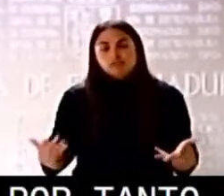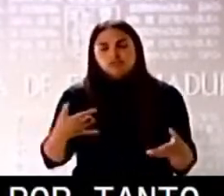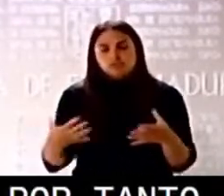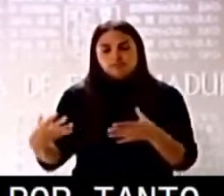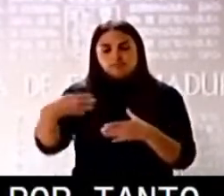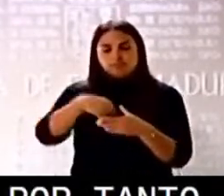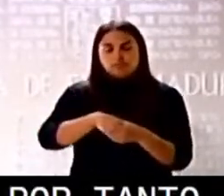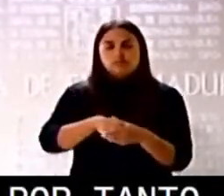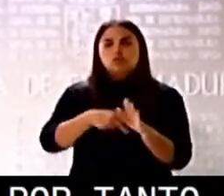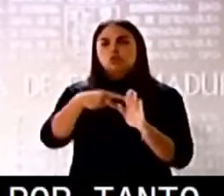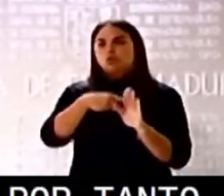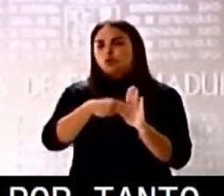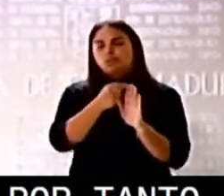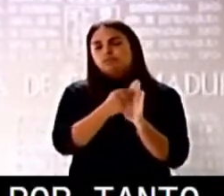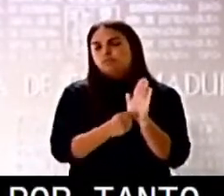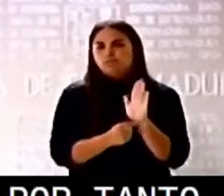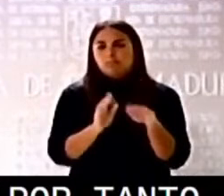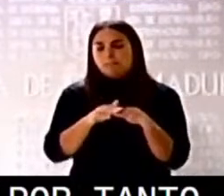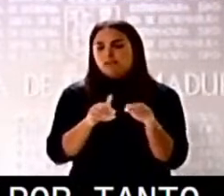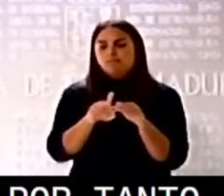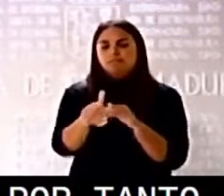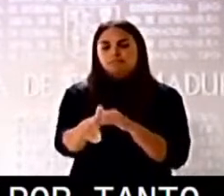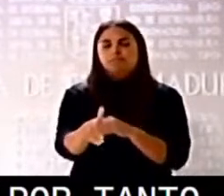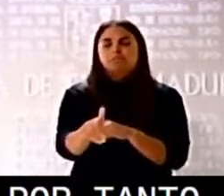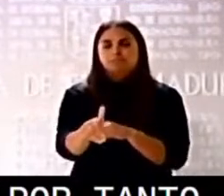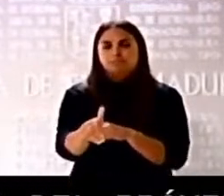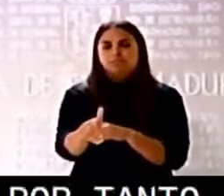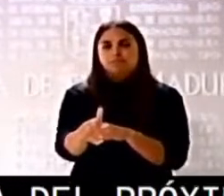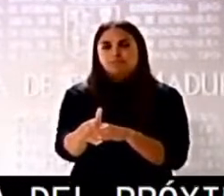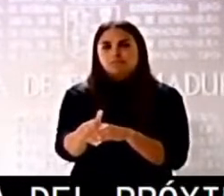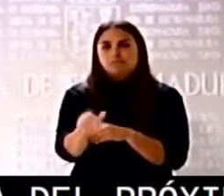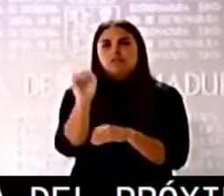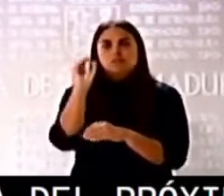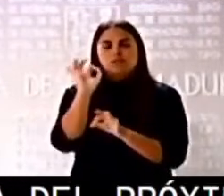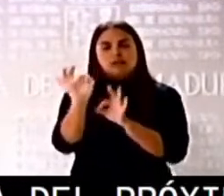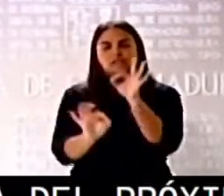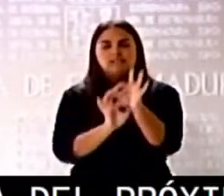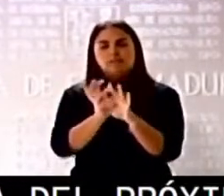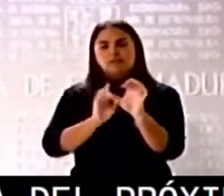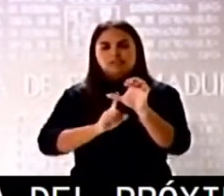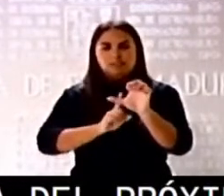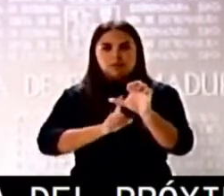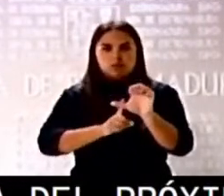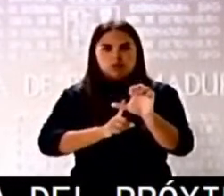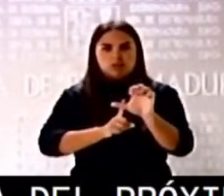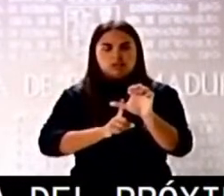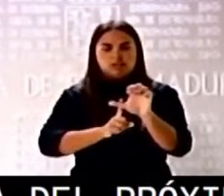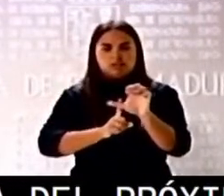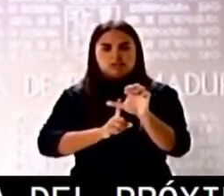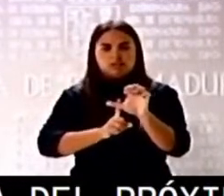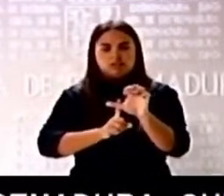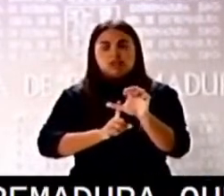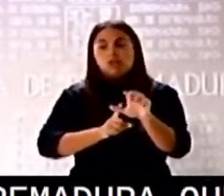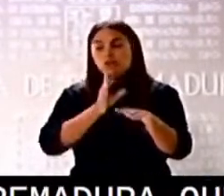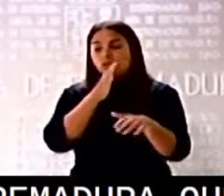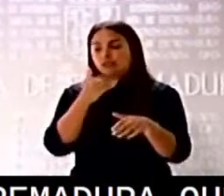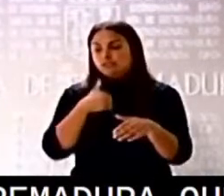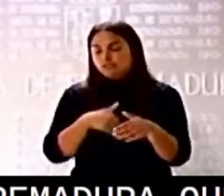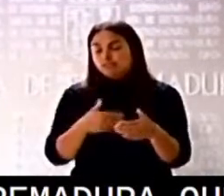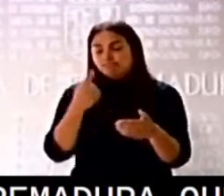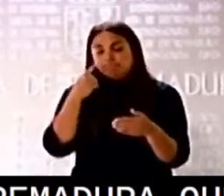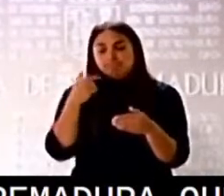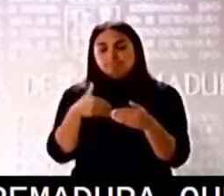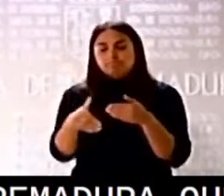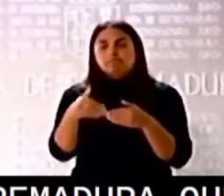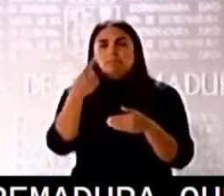parte del orden del día del próximo pleno de la Asamblea de Extremadura, que, tirando de calendario, será el 2